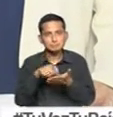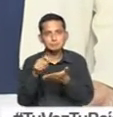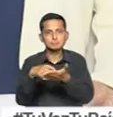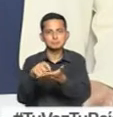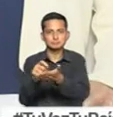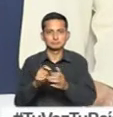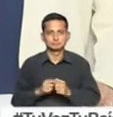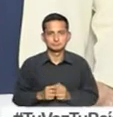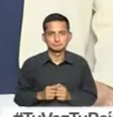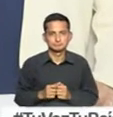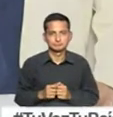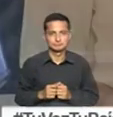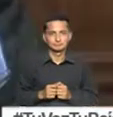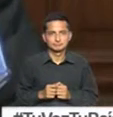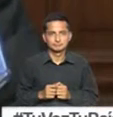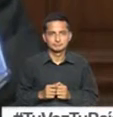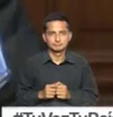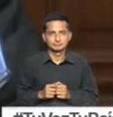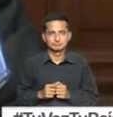organizaciones políticas.